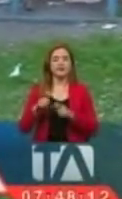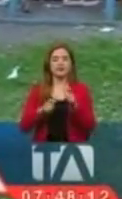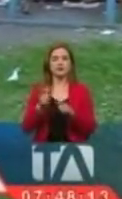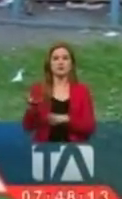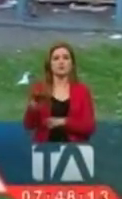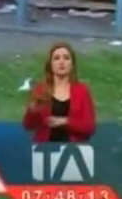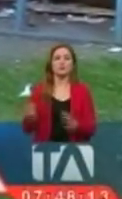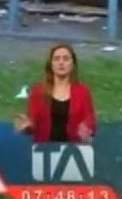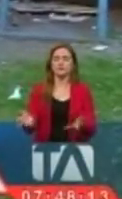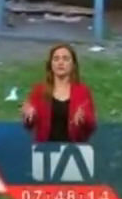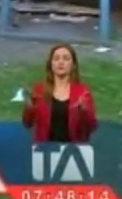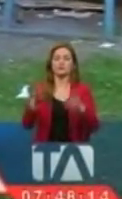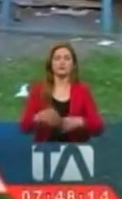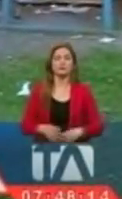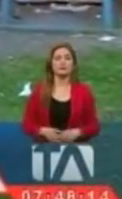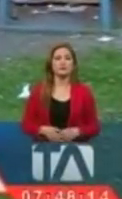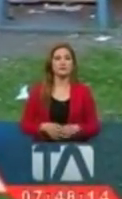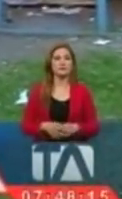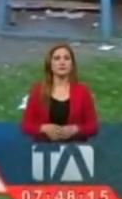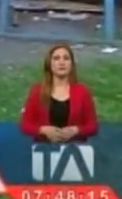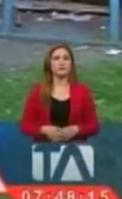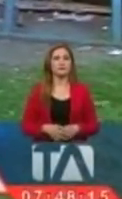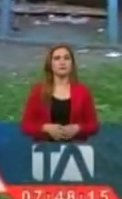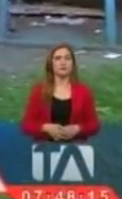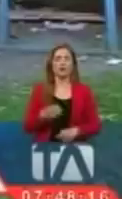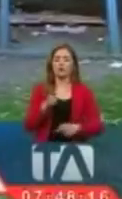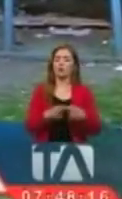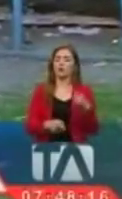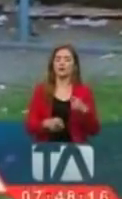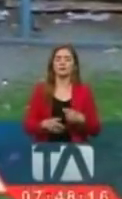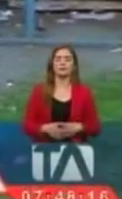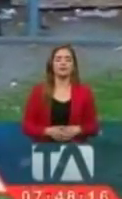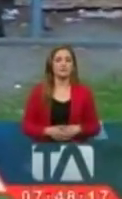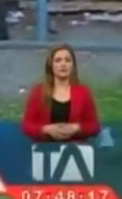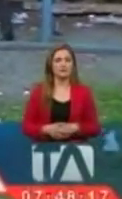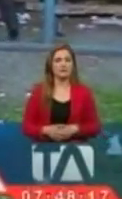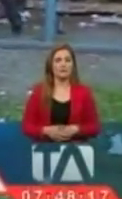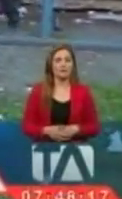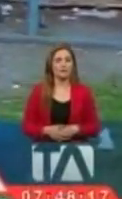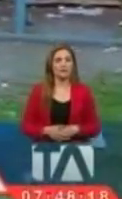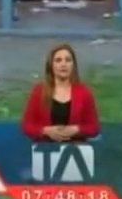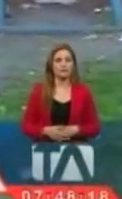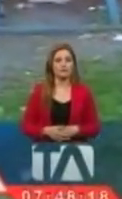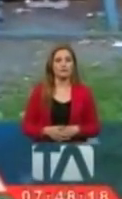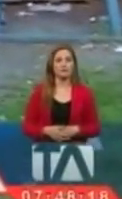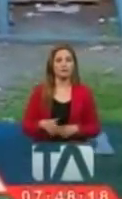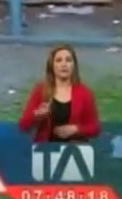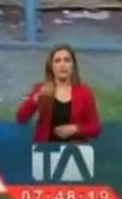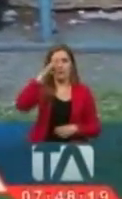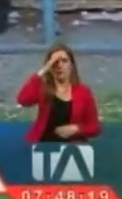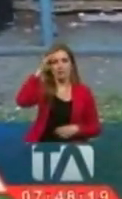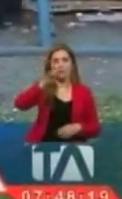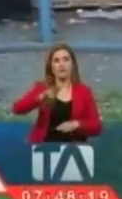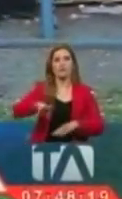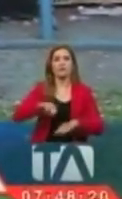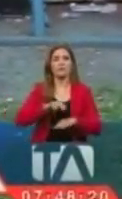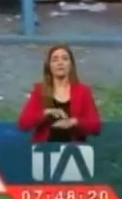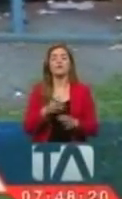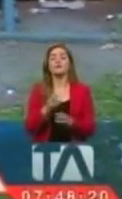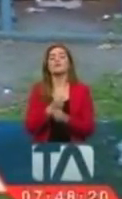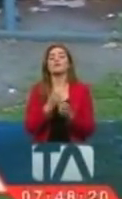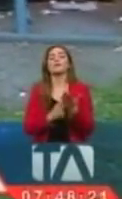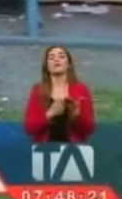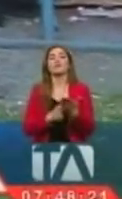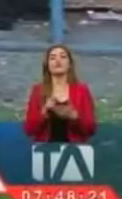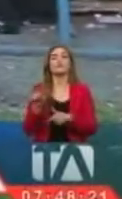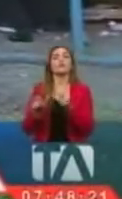a las personas que habitan en este lugar para que se retiren está con nosotros lenin perals de la policía nacional que nos cuenta qué medidas se van a tomar